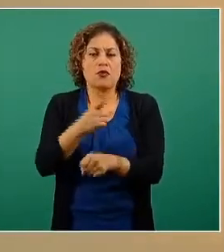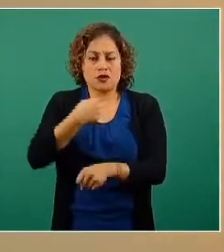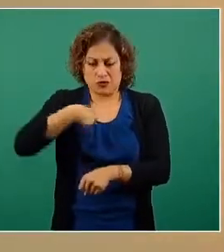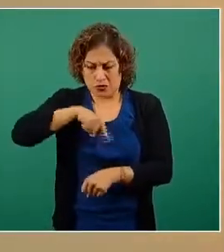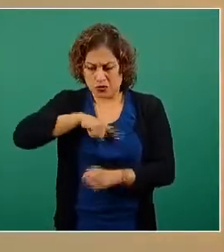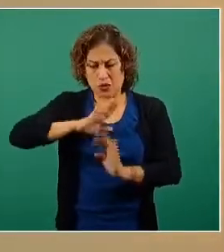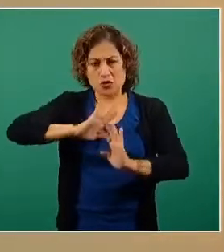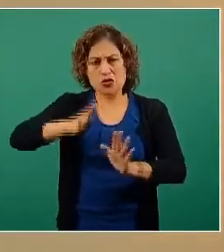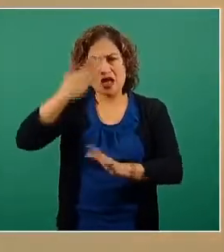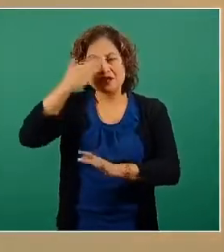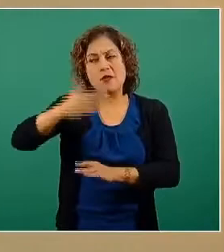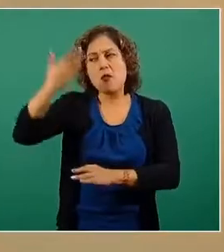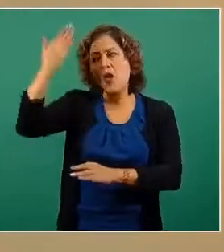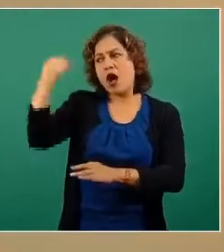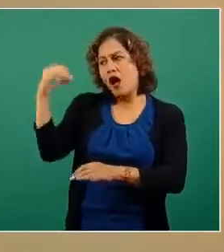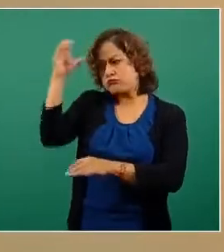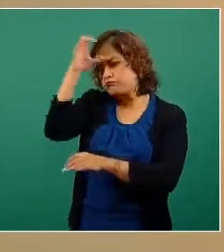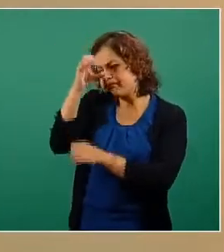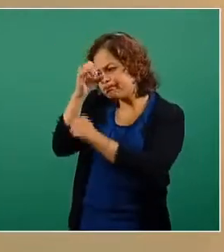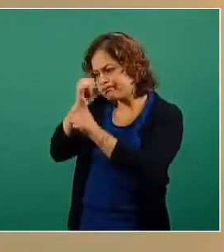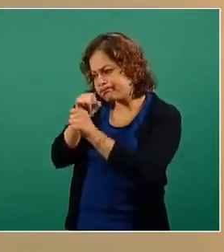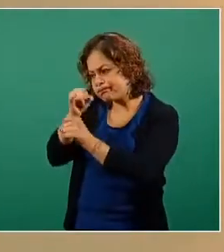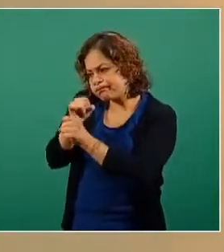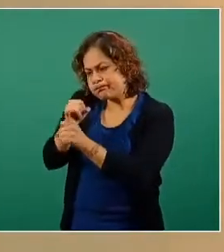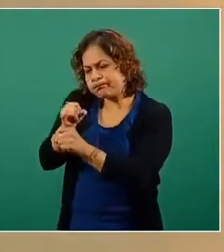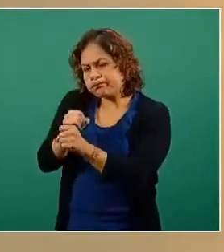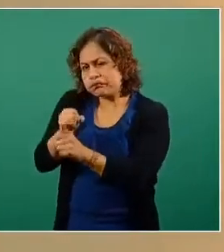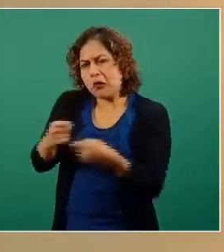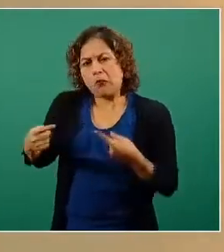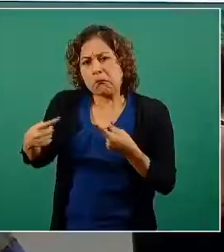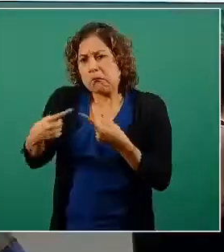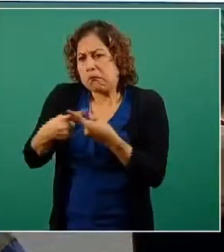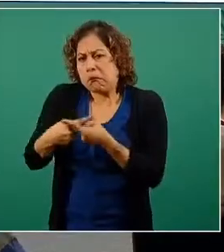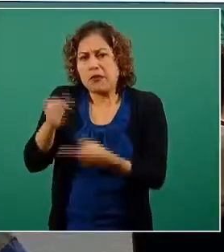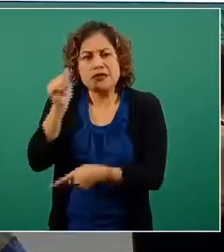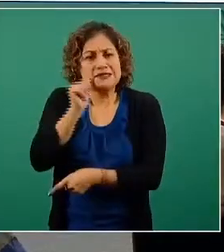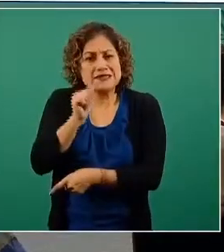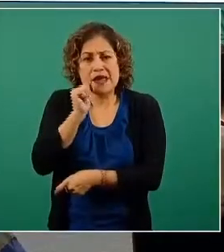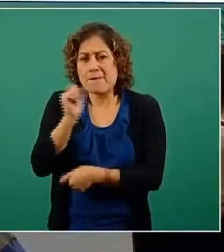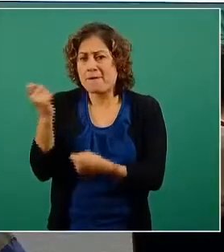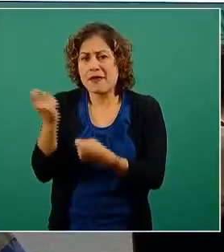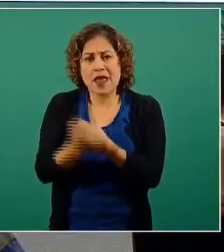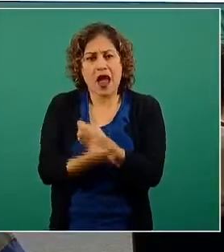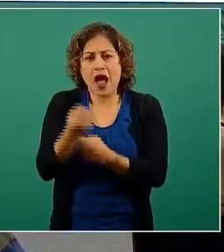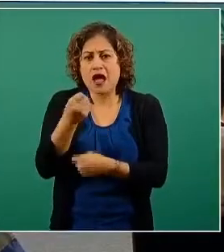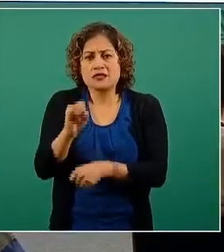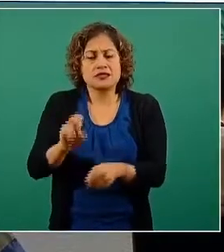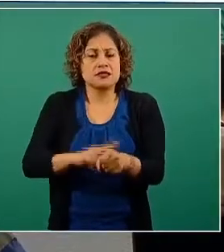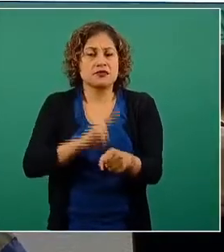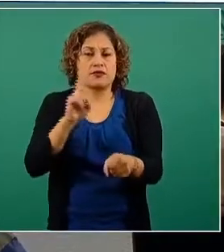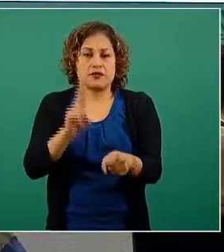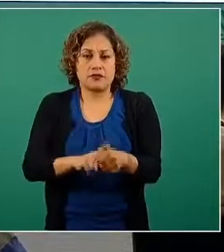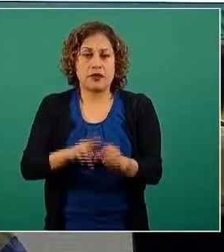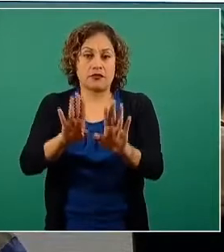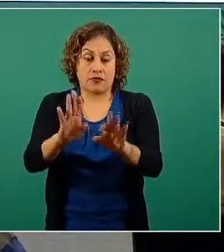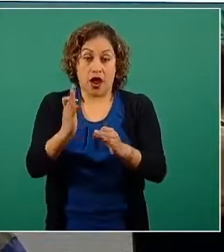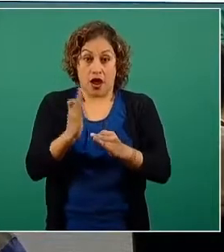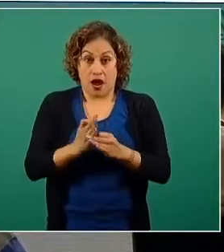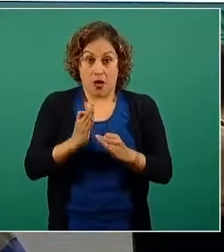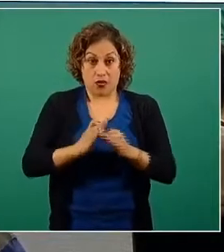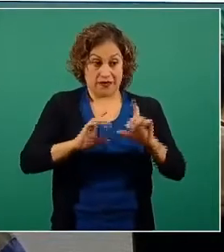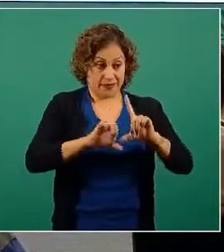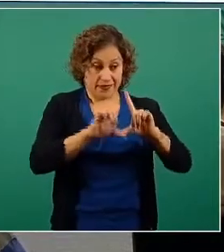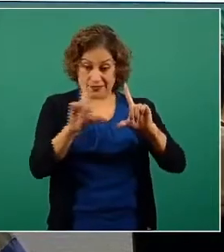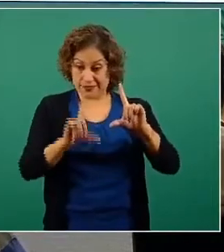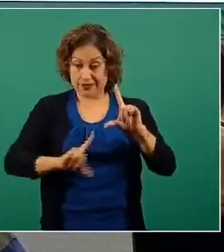no haya presentado una ESAVI. Es decir, es lo esperado, y la proporción que tenemos actualmente a nivel nacional es justo,